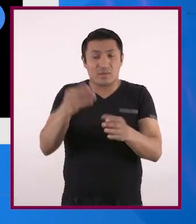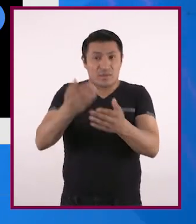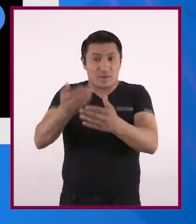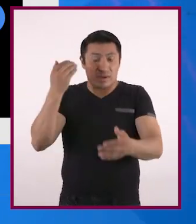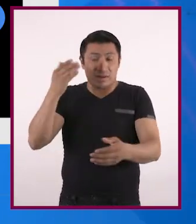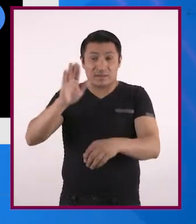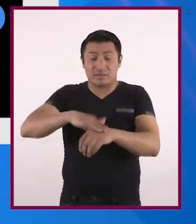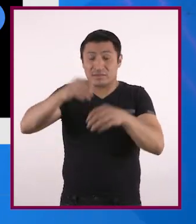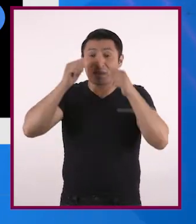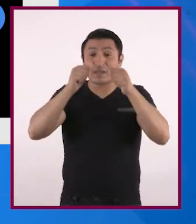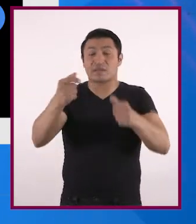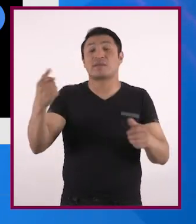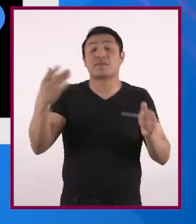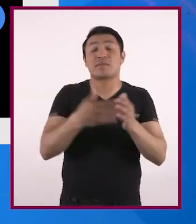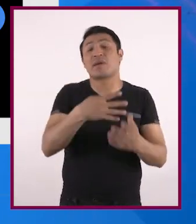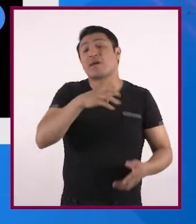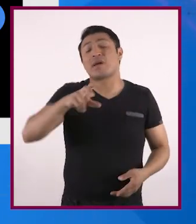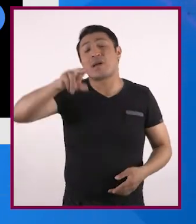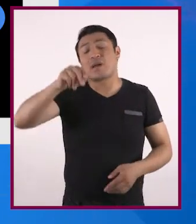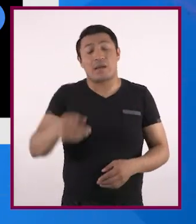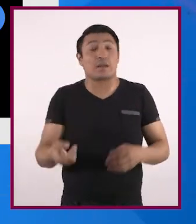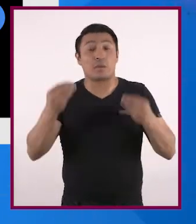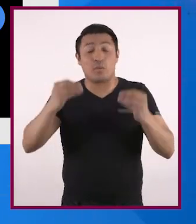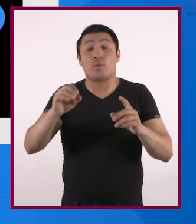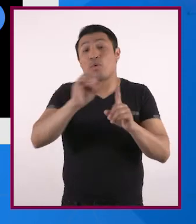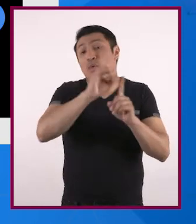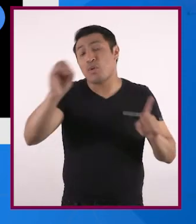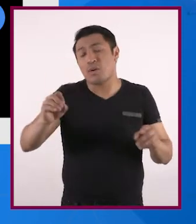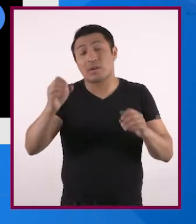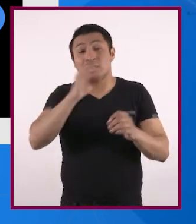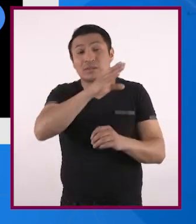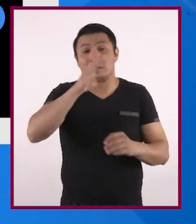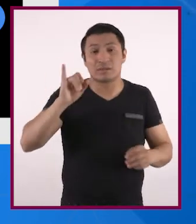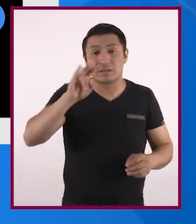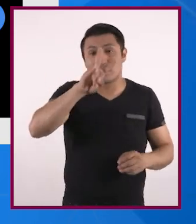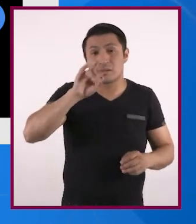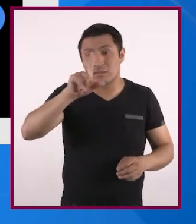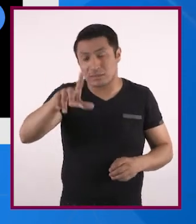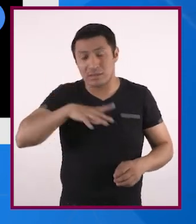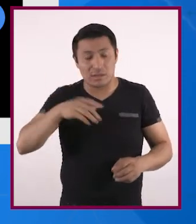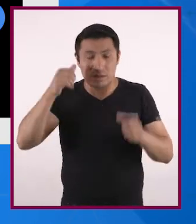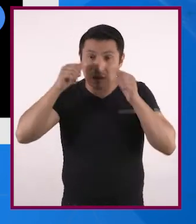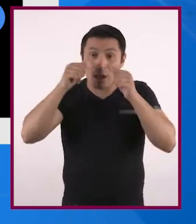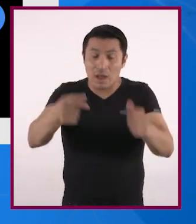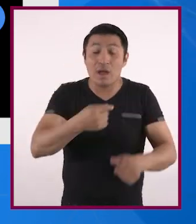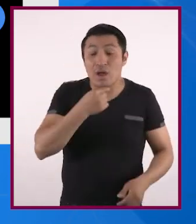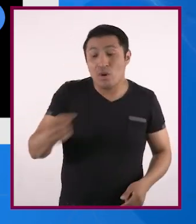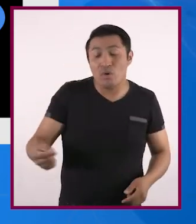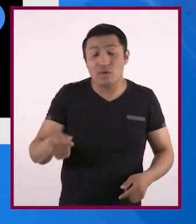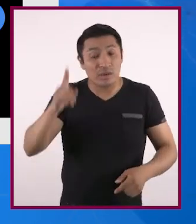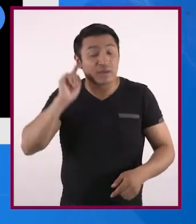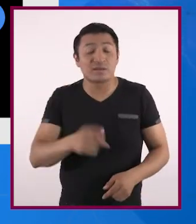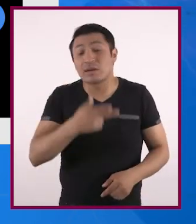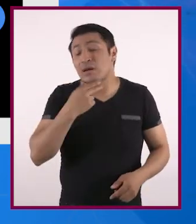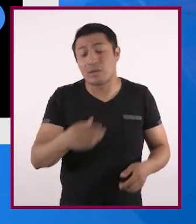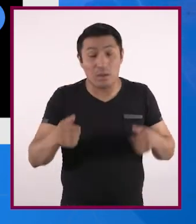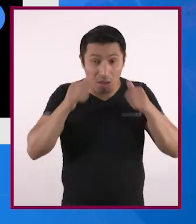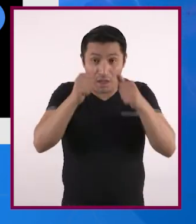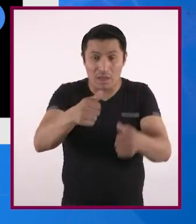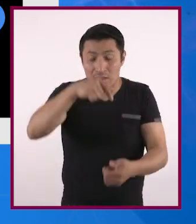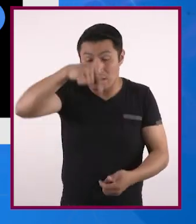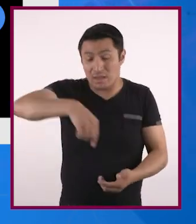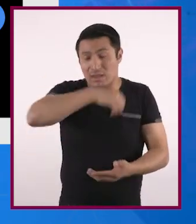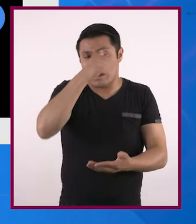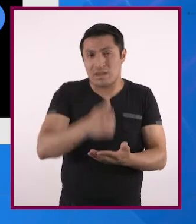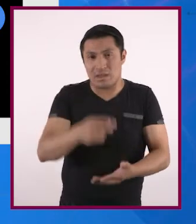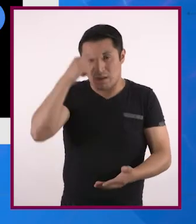de atención en los 80 y entonces surgieron muchas organizaciones de la sociedad civil enfocadas a la atención de niños y niñas. Y además en la Ciudad de